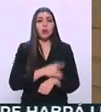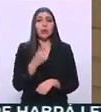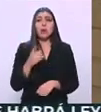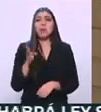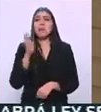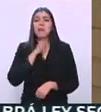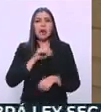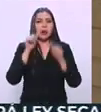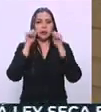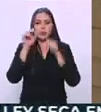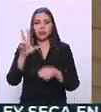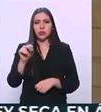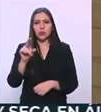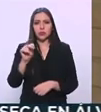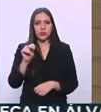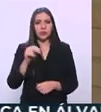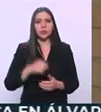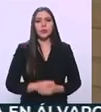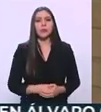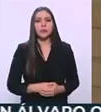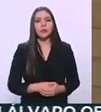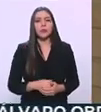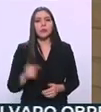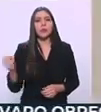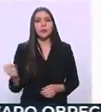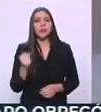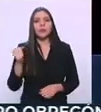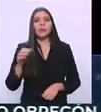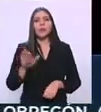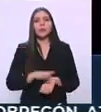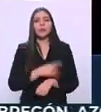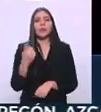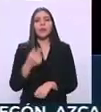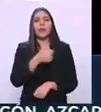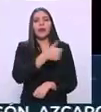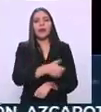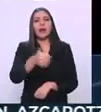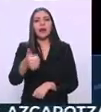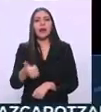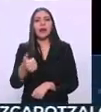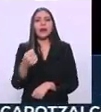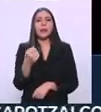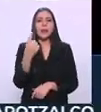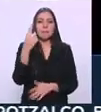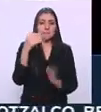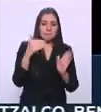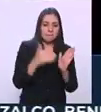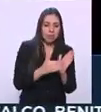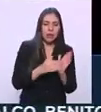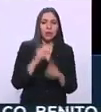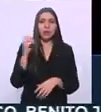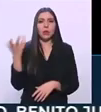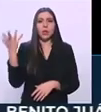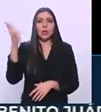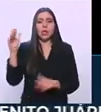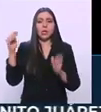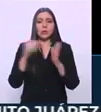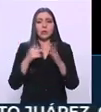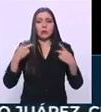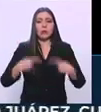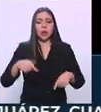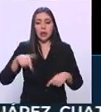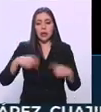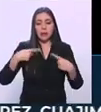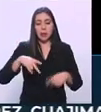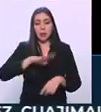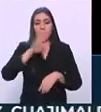mala. Afortunadamente, por cada 1,000 o 10,000 habitantes, la tasa de mortalidad en México es baja,